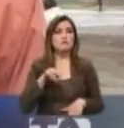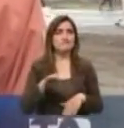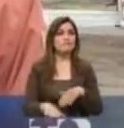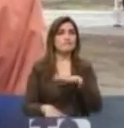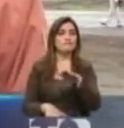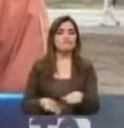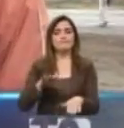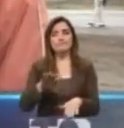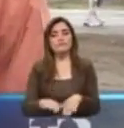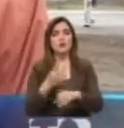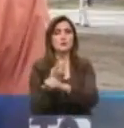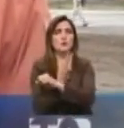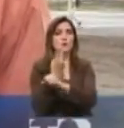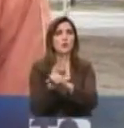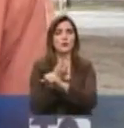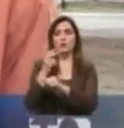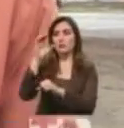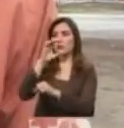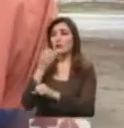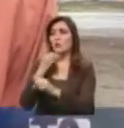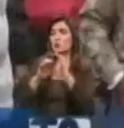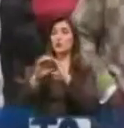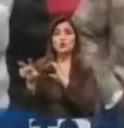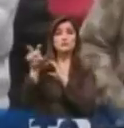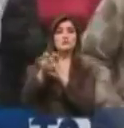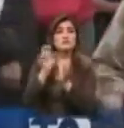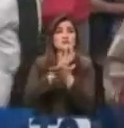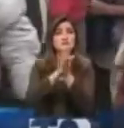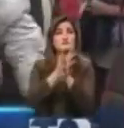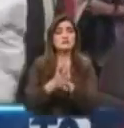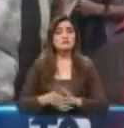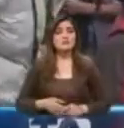prácticamente dos horas y no hemos podido encontrar un medio para que nos movilizan